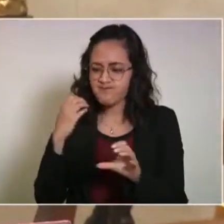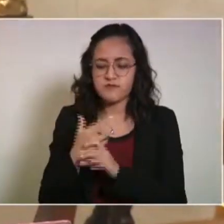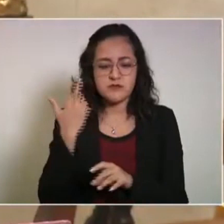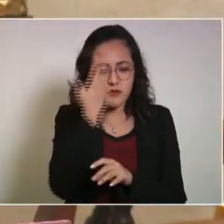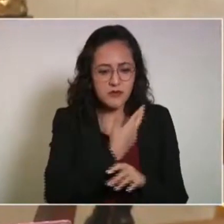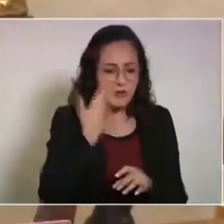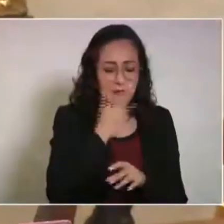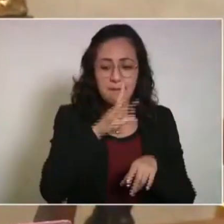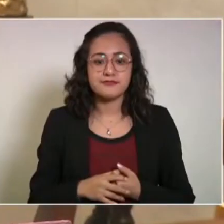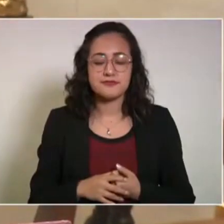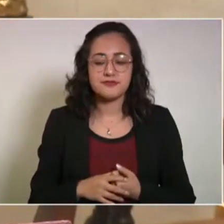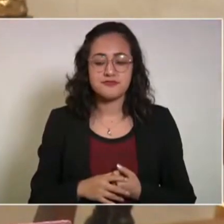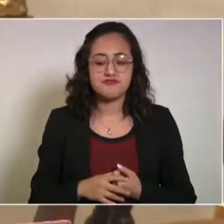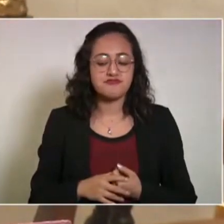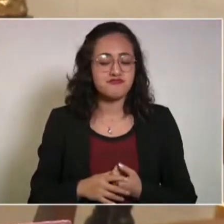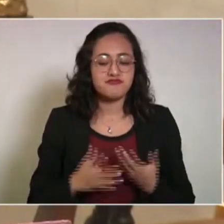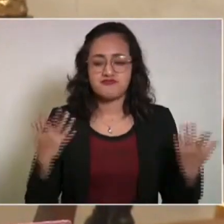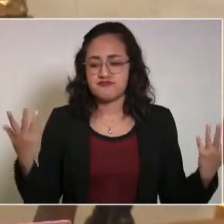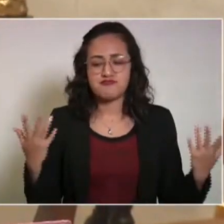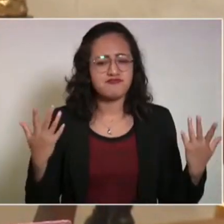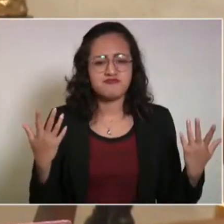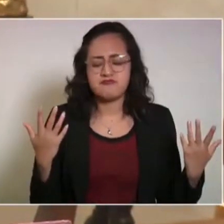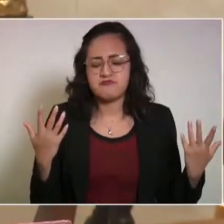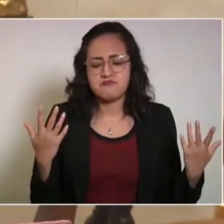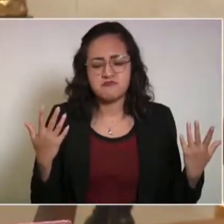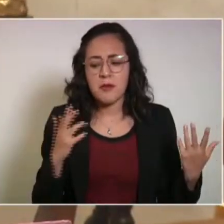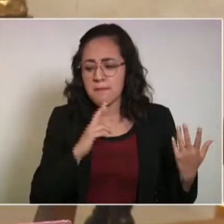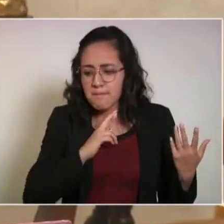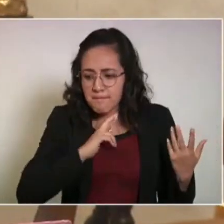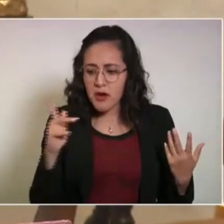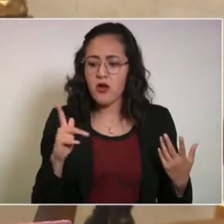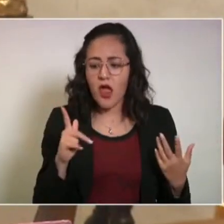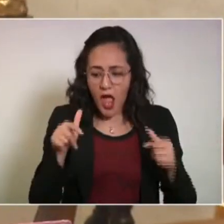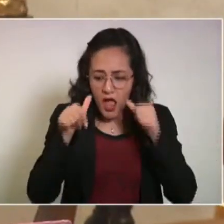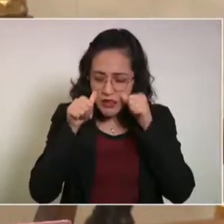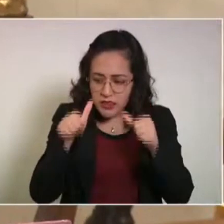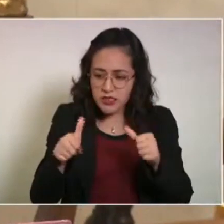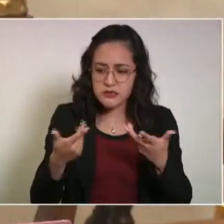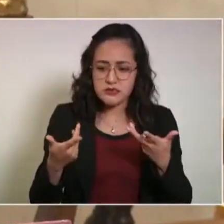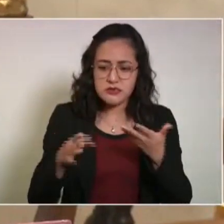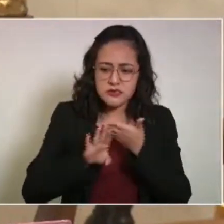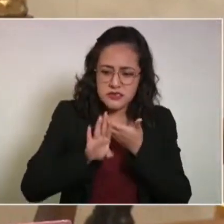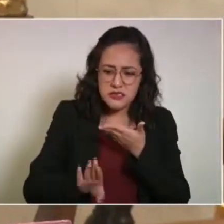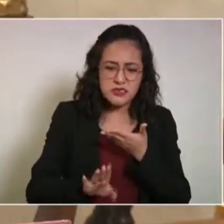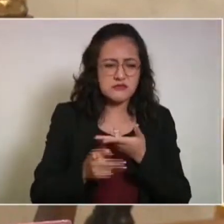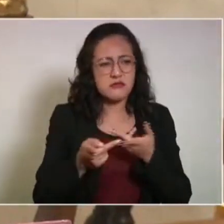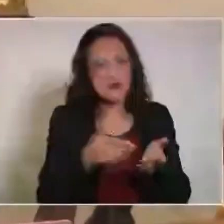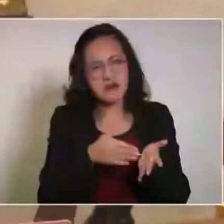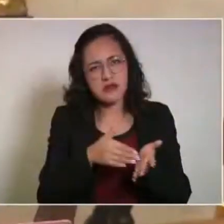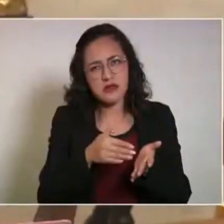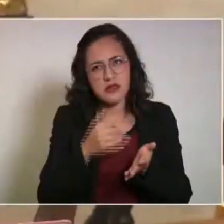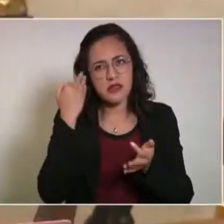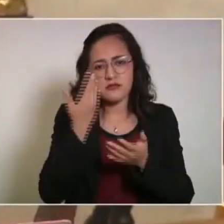de concesiones, mejorar la atención, evitar la tramitología.